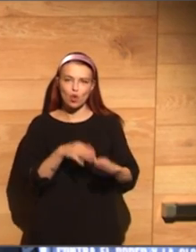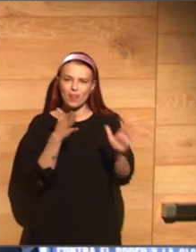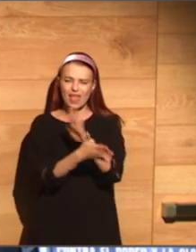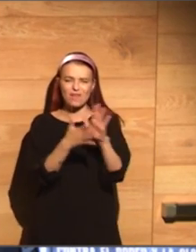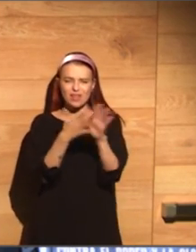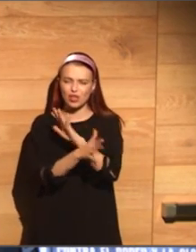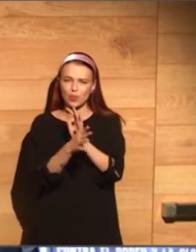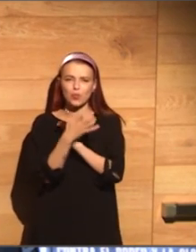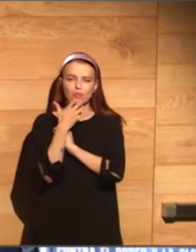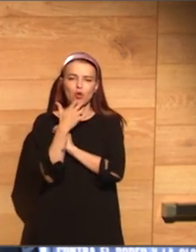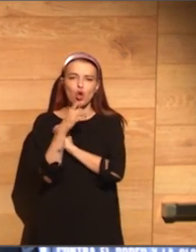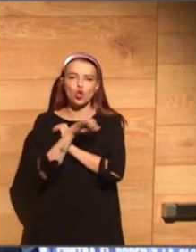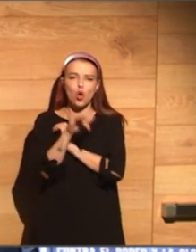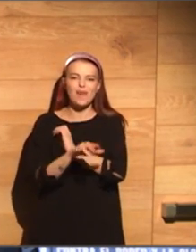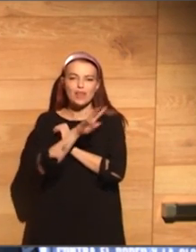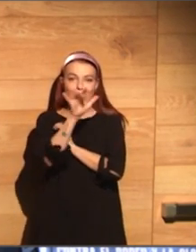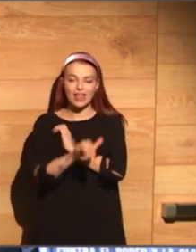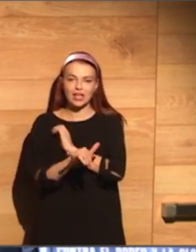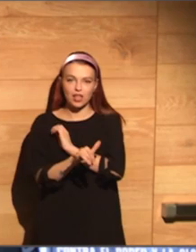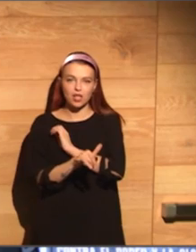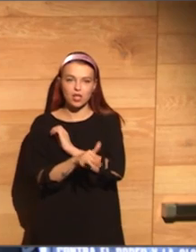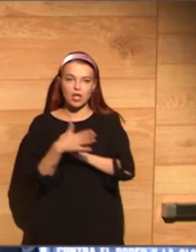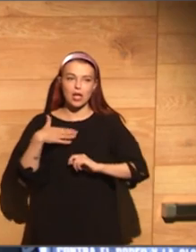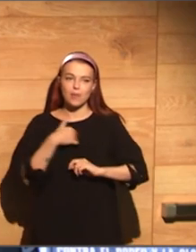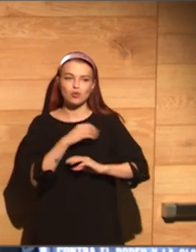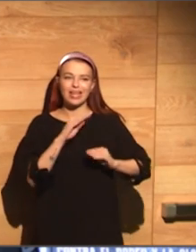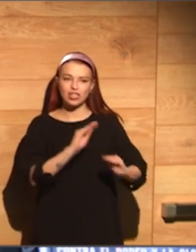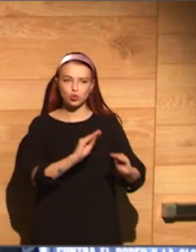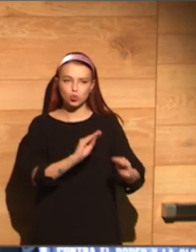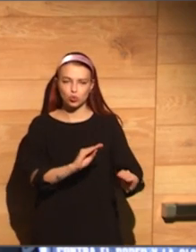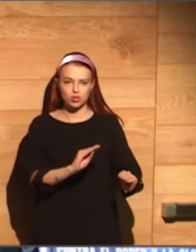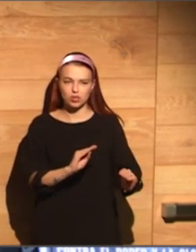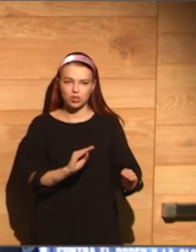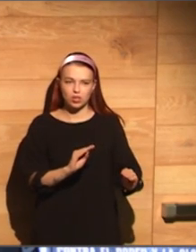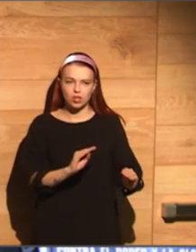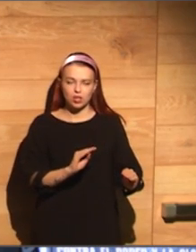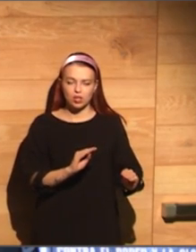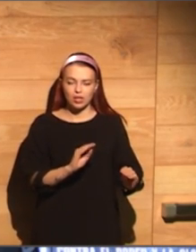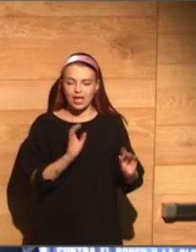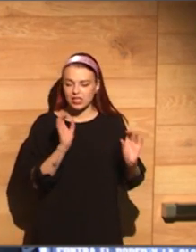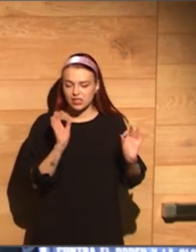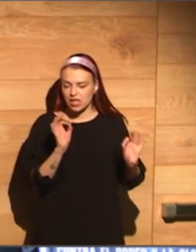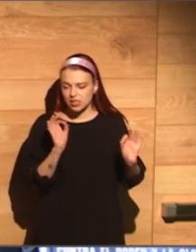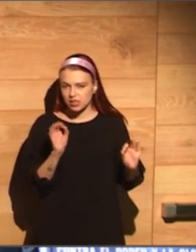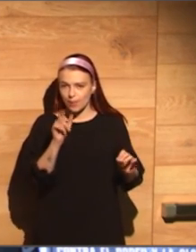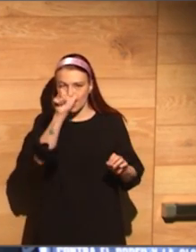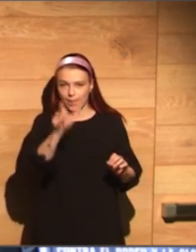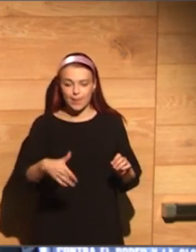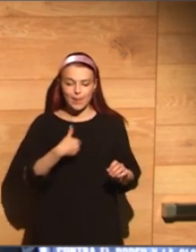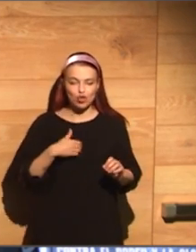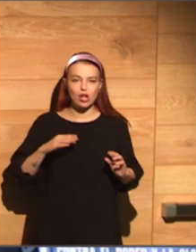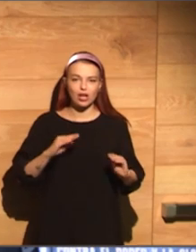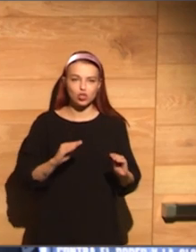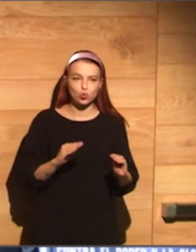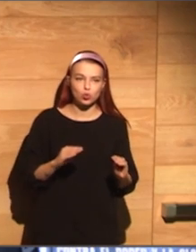López Vázquez es la magia, hasta que no le gusta decir, a Javi, pura. Desde el principio hasta el fin, este personaje cada vez